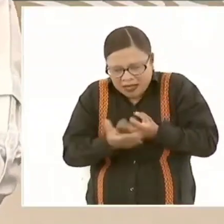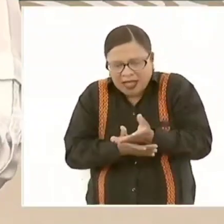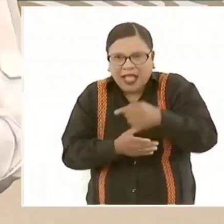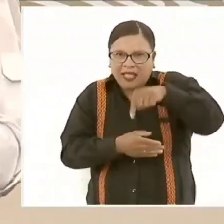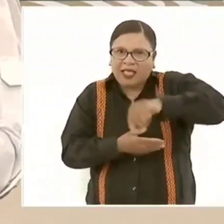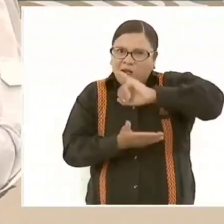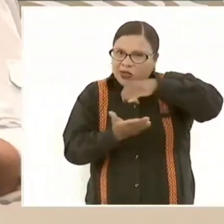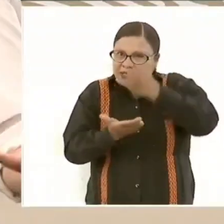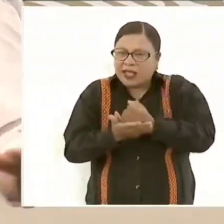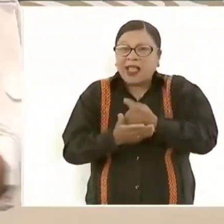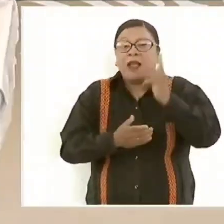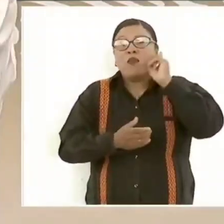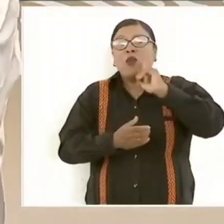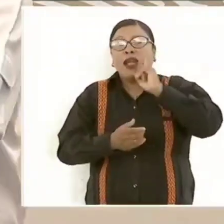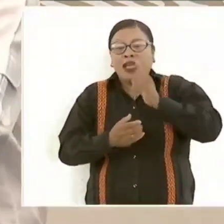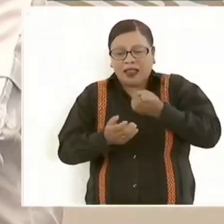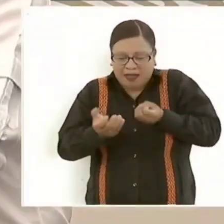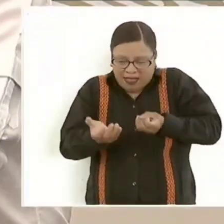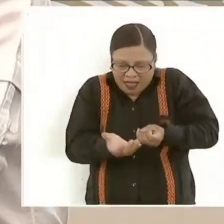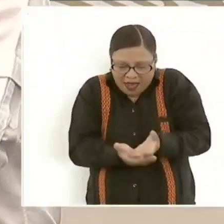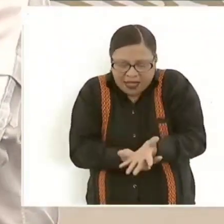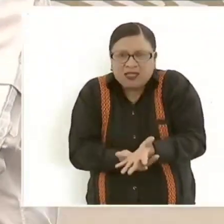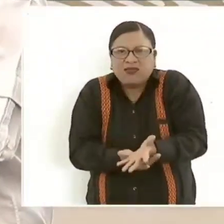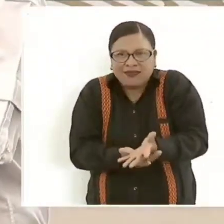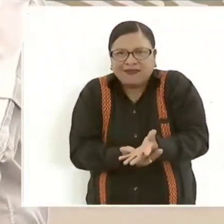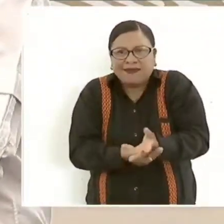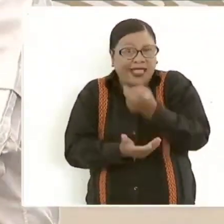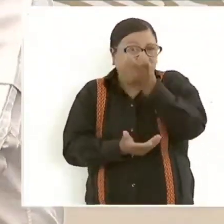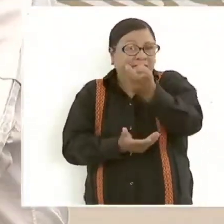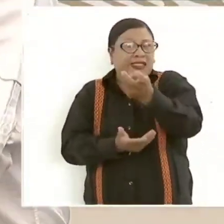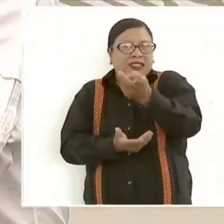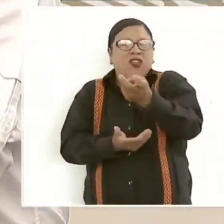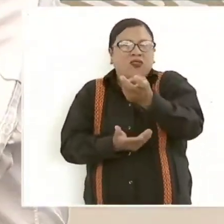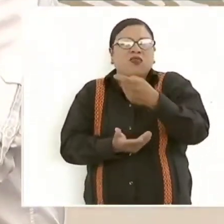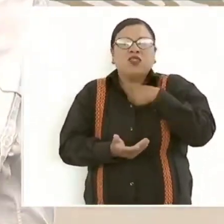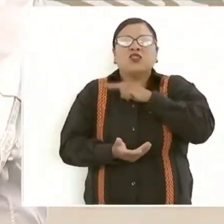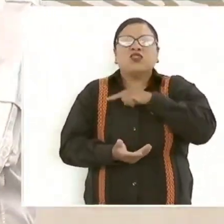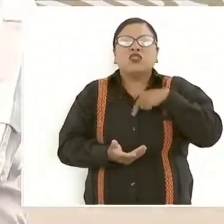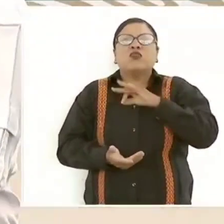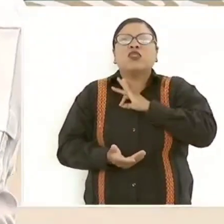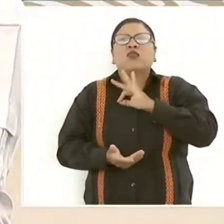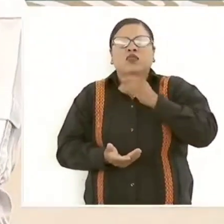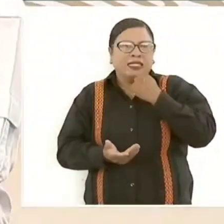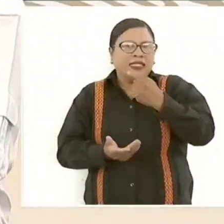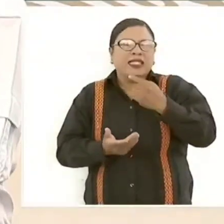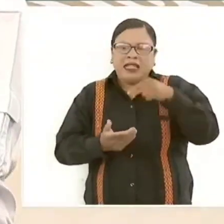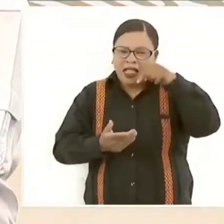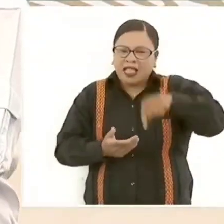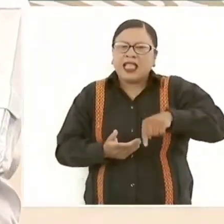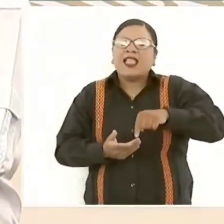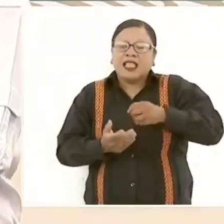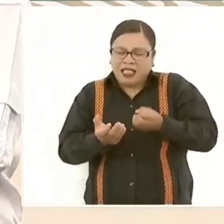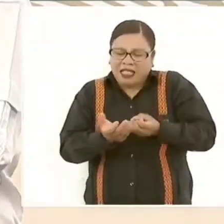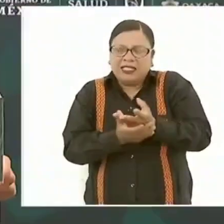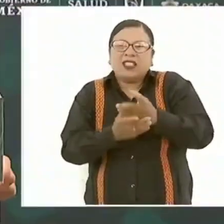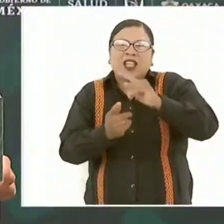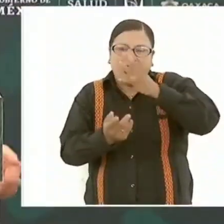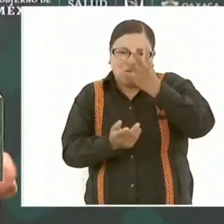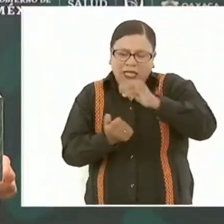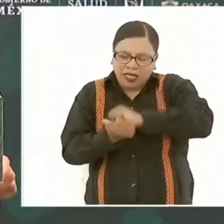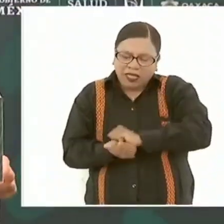aquí, la primera mujer que se alivió y que entonces podemos decir plenamente que haber nacido durante la Cuarta